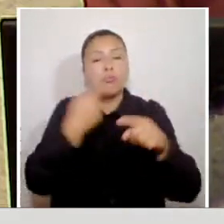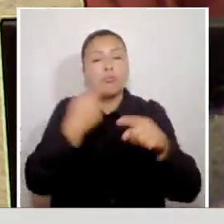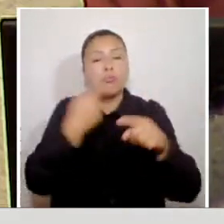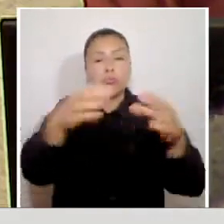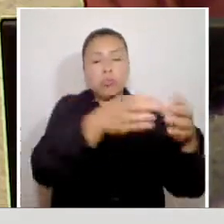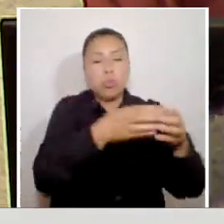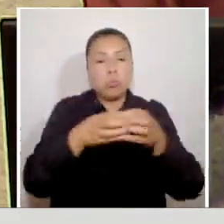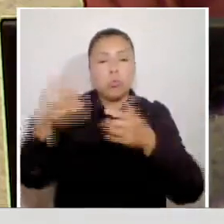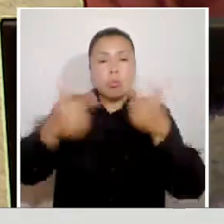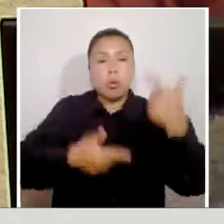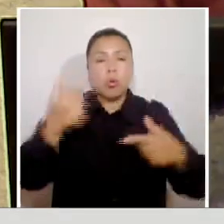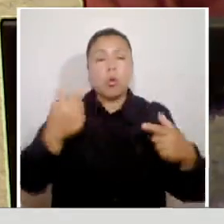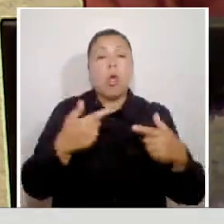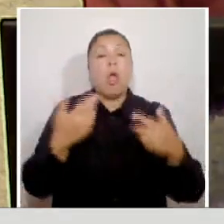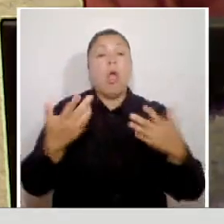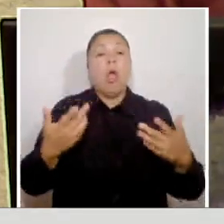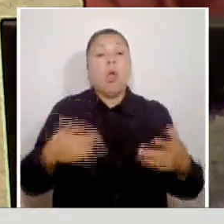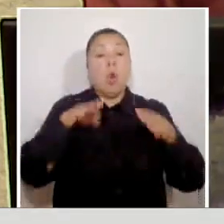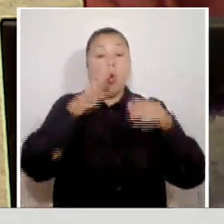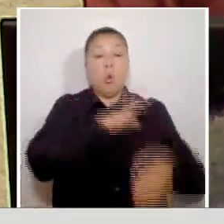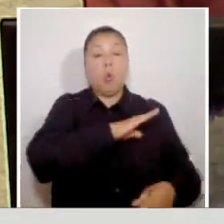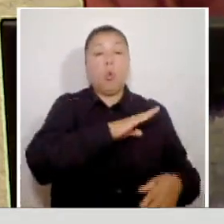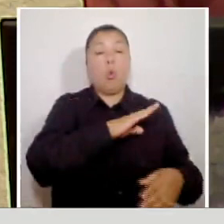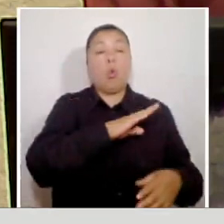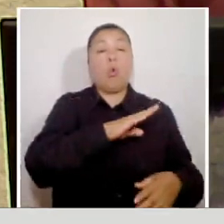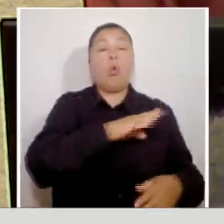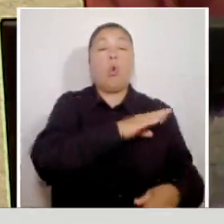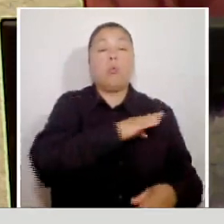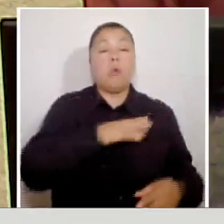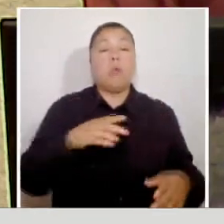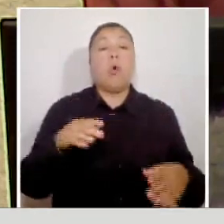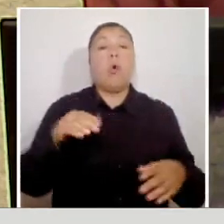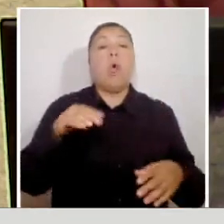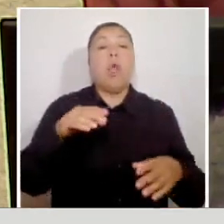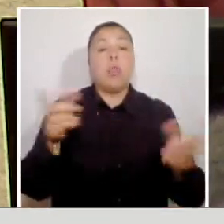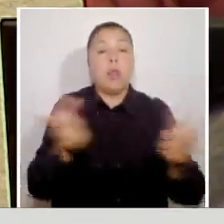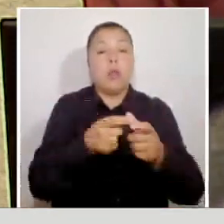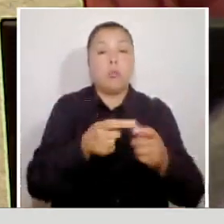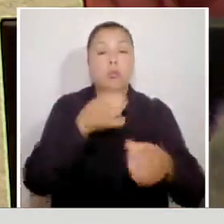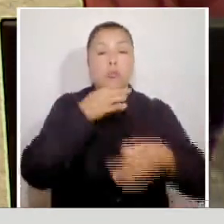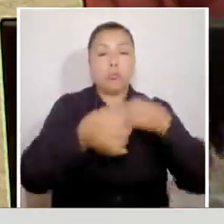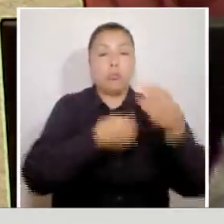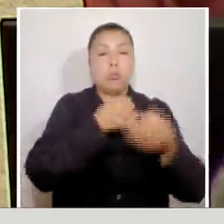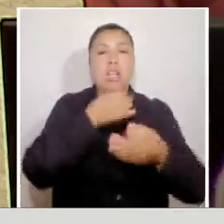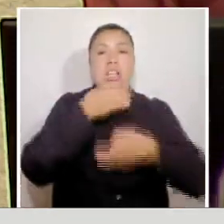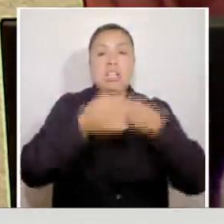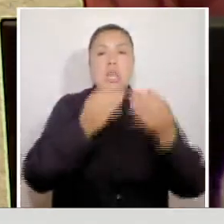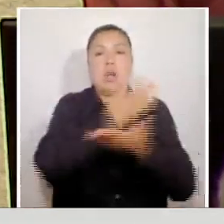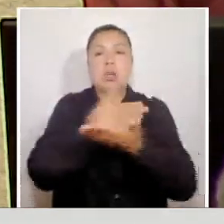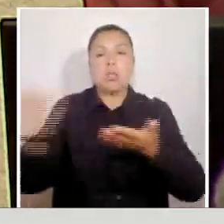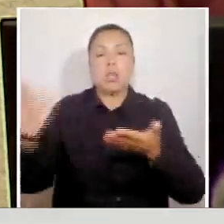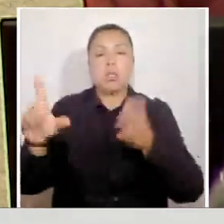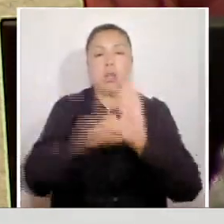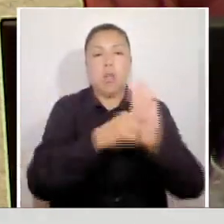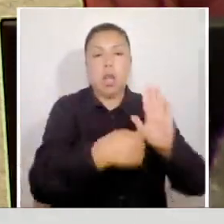bancadas con los miembros de la comisión que votaron y recomendaron rechazar la idea de